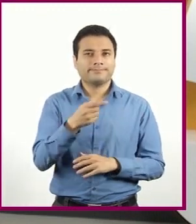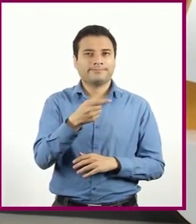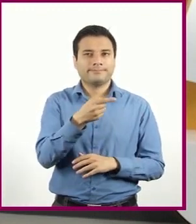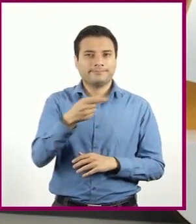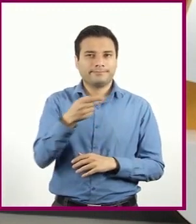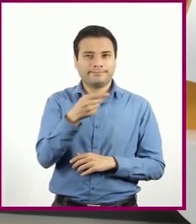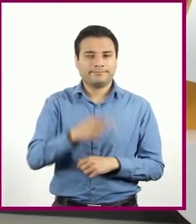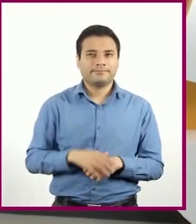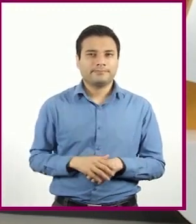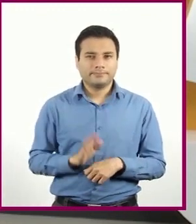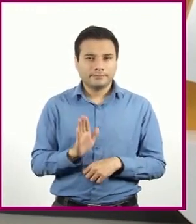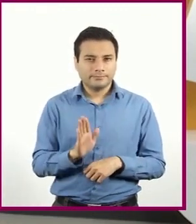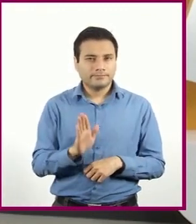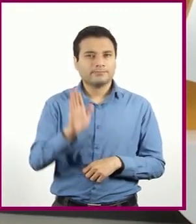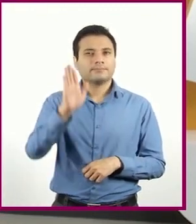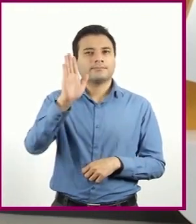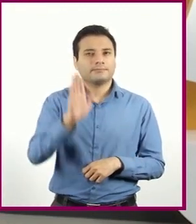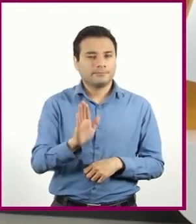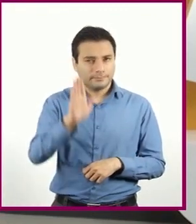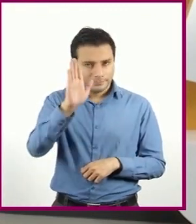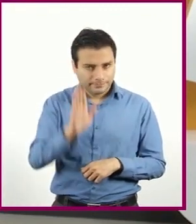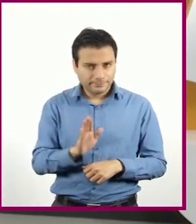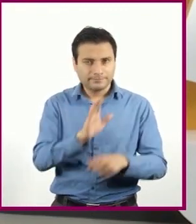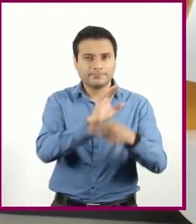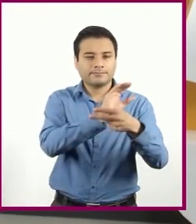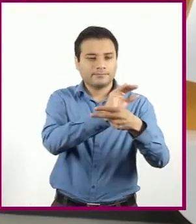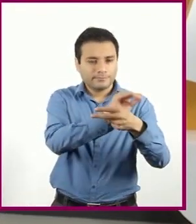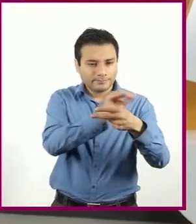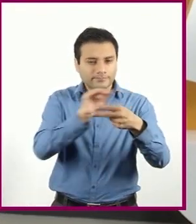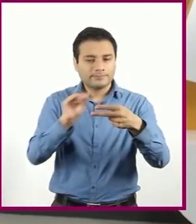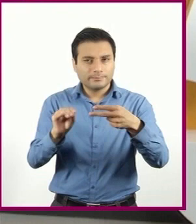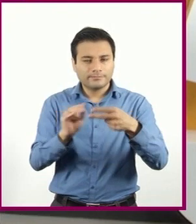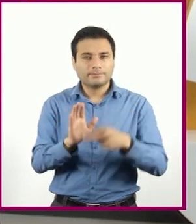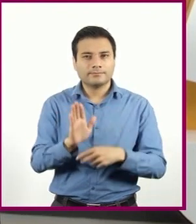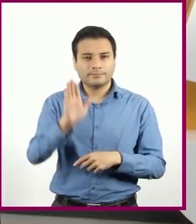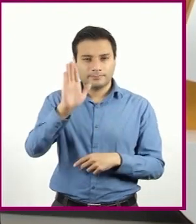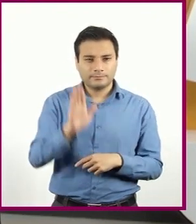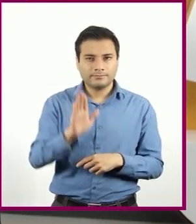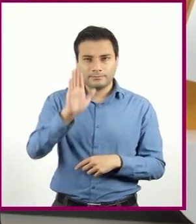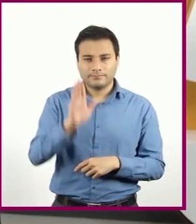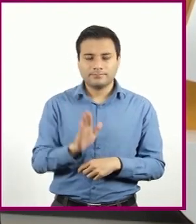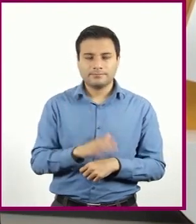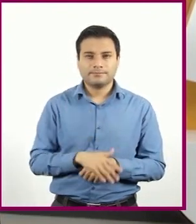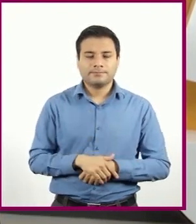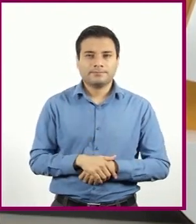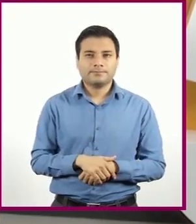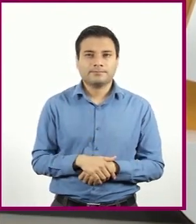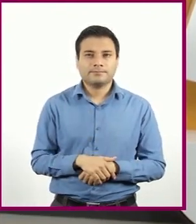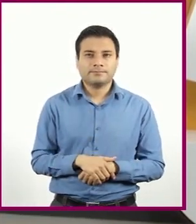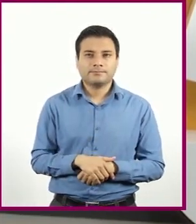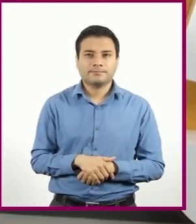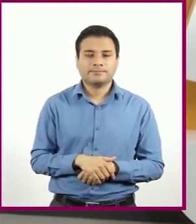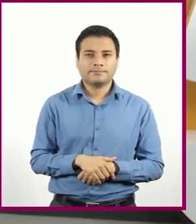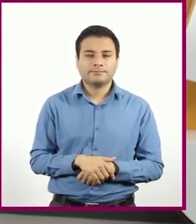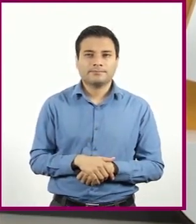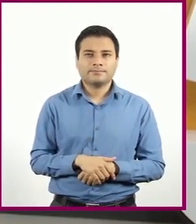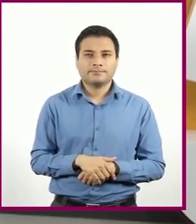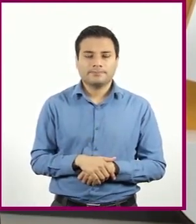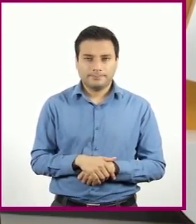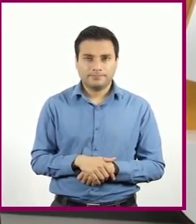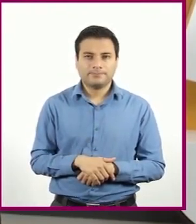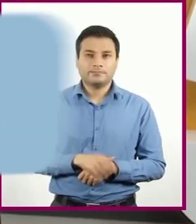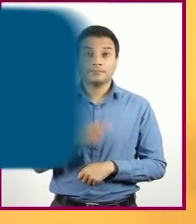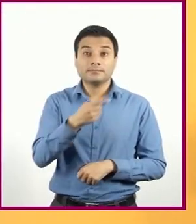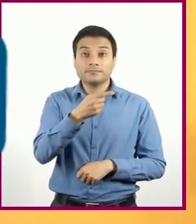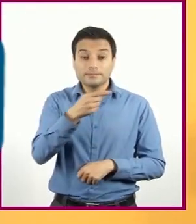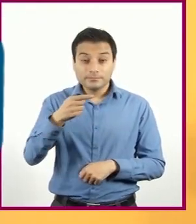si el mismo término pasara del otro lado del signo igual, efectuando la operación contraria. Para el caso de la suma, la